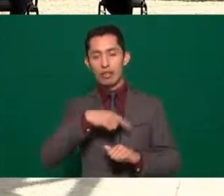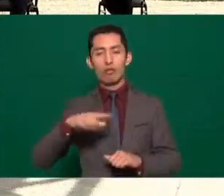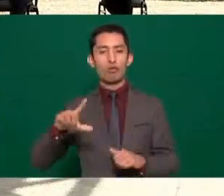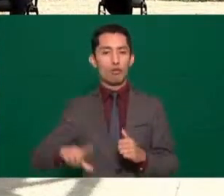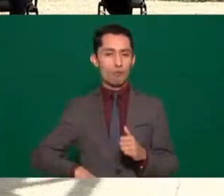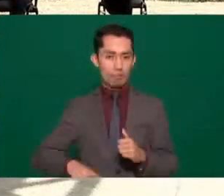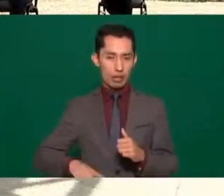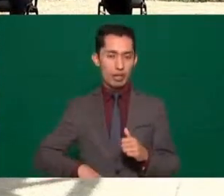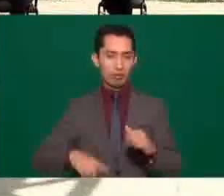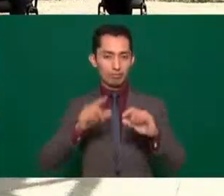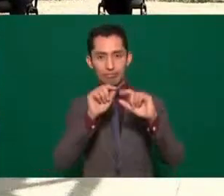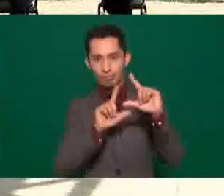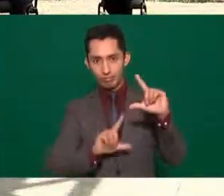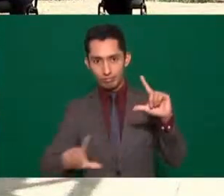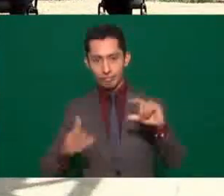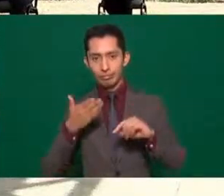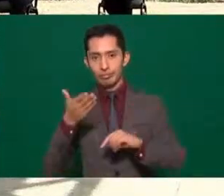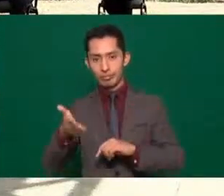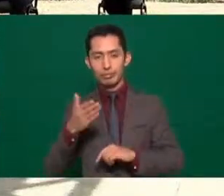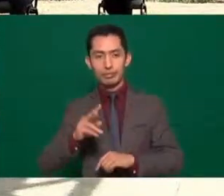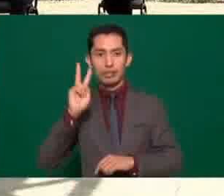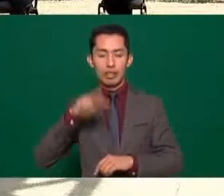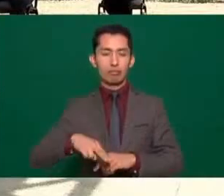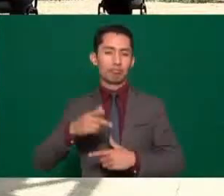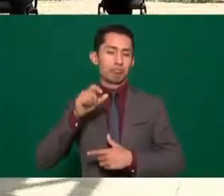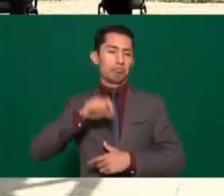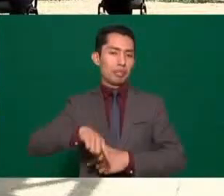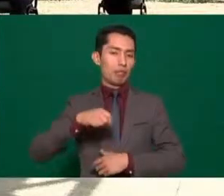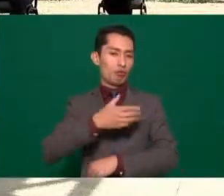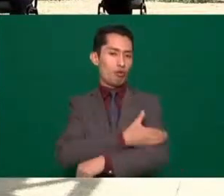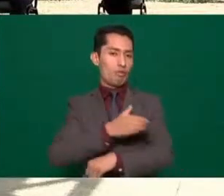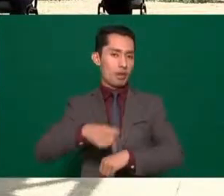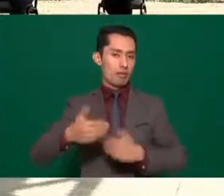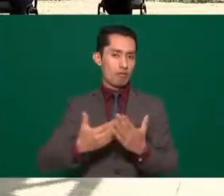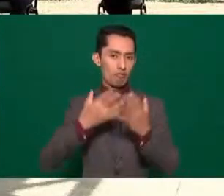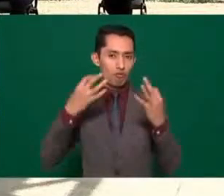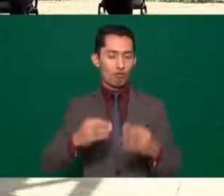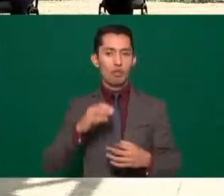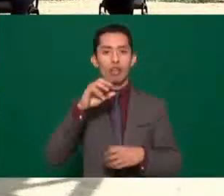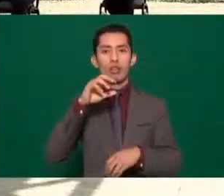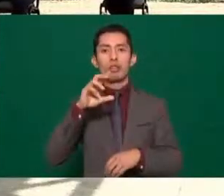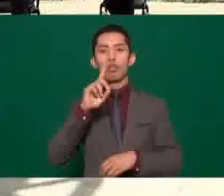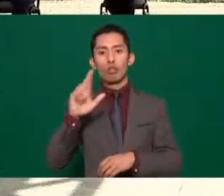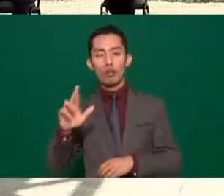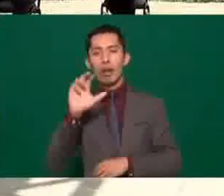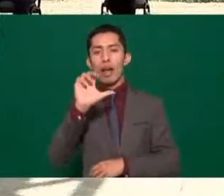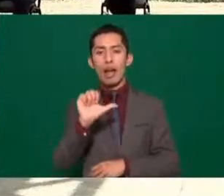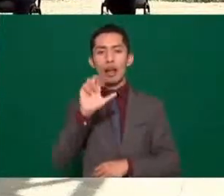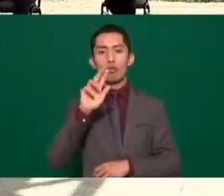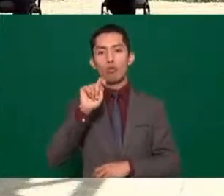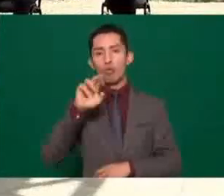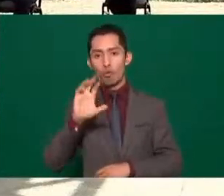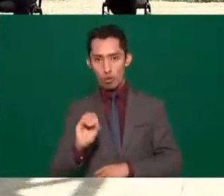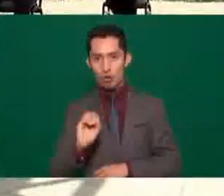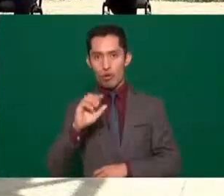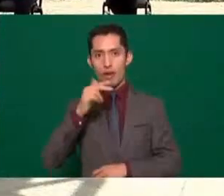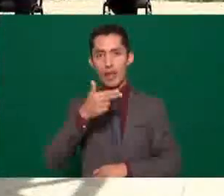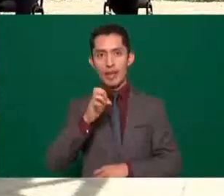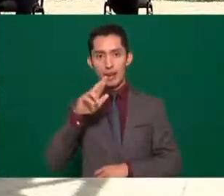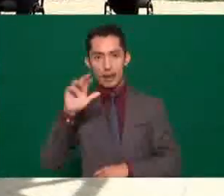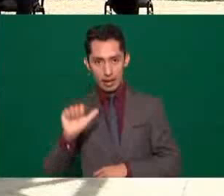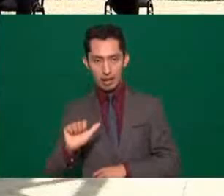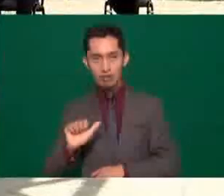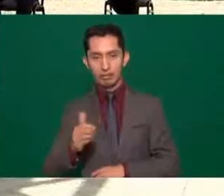de la República, nuestro paisano, doctor Arturo Herrera Gutiérrez. De igual